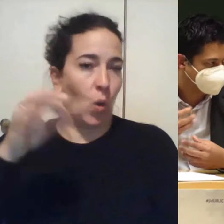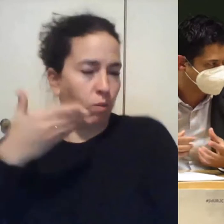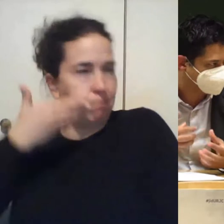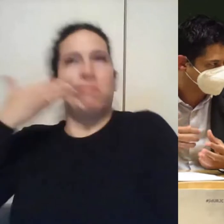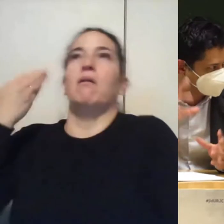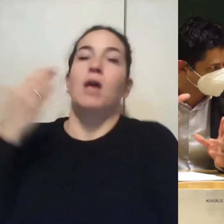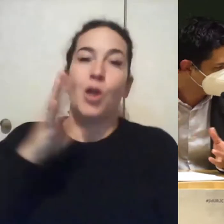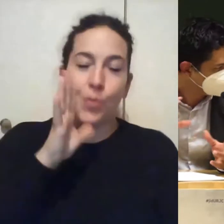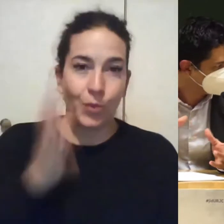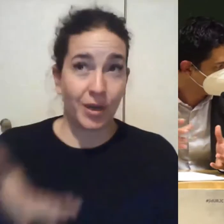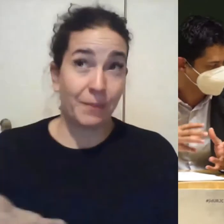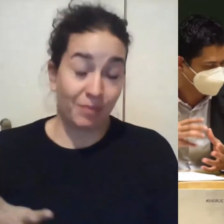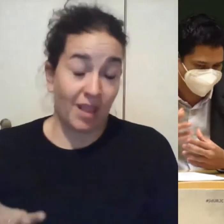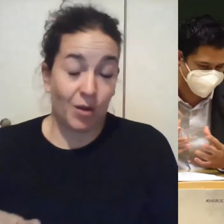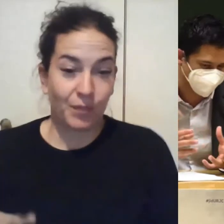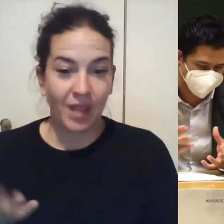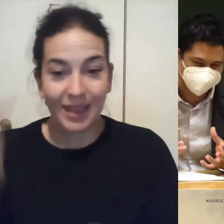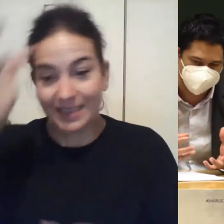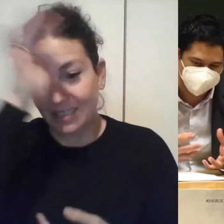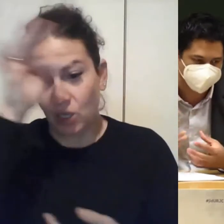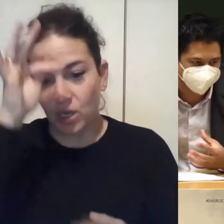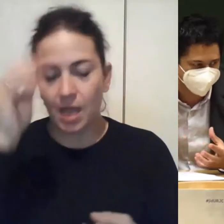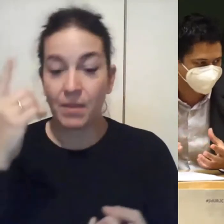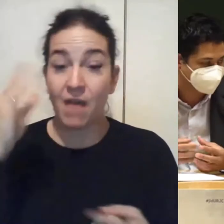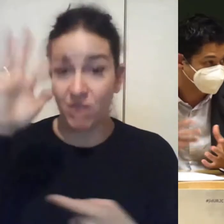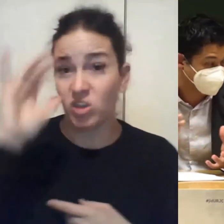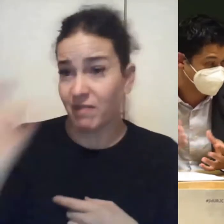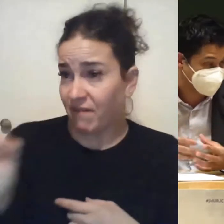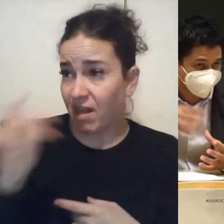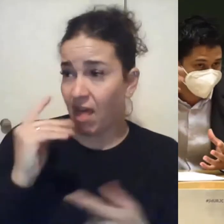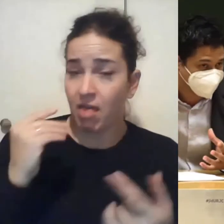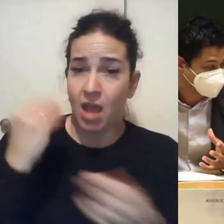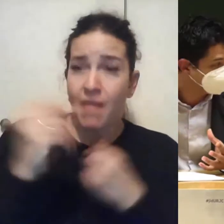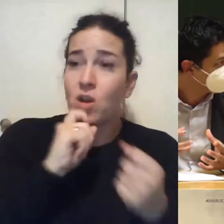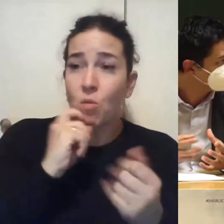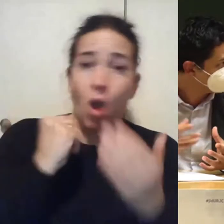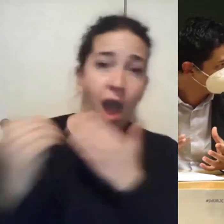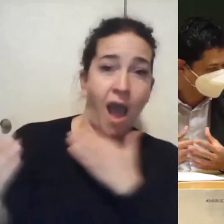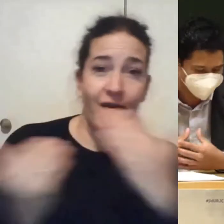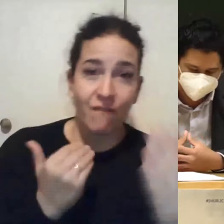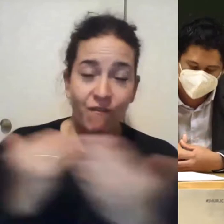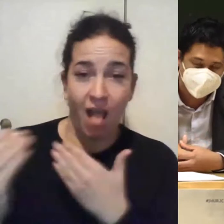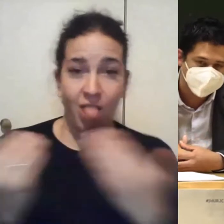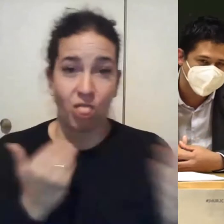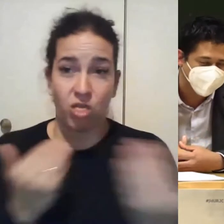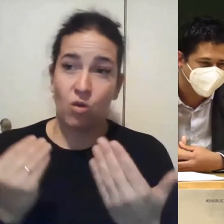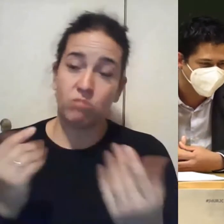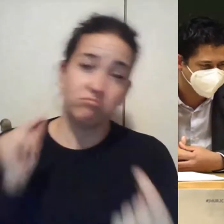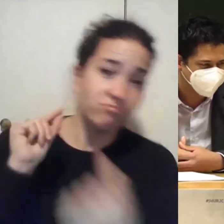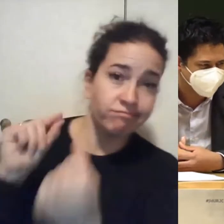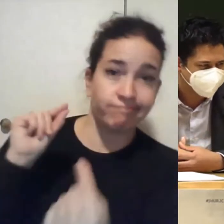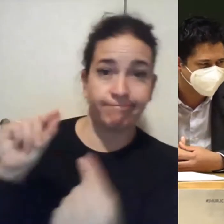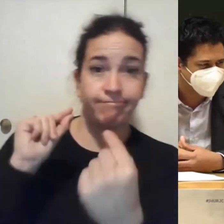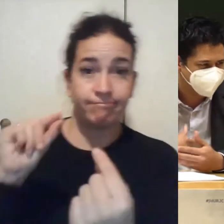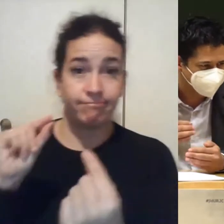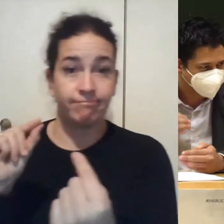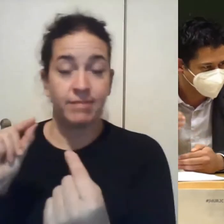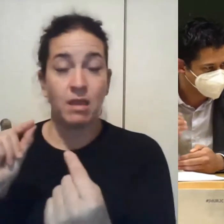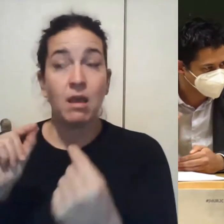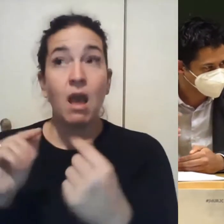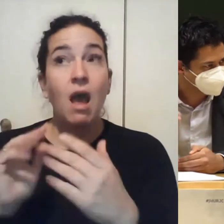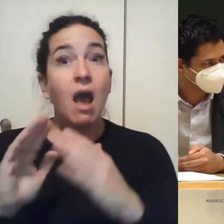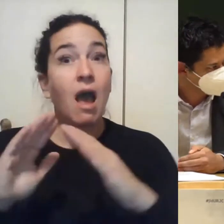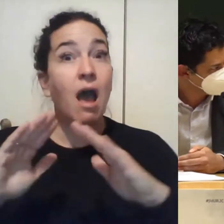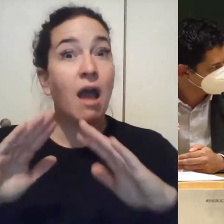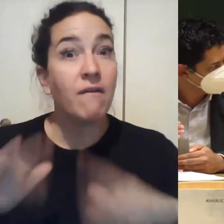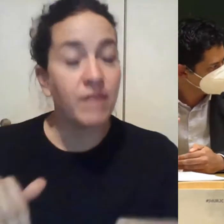filosofía en teoría, ¿no?, se hace dialogando, un poco la idea de la polis, ¿cierto? Pero al final, cuando llegan